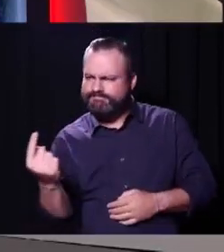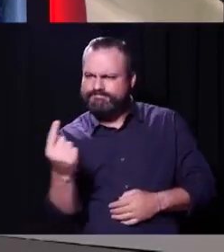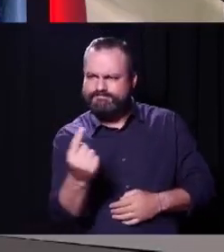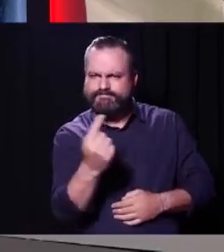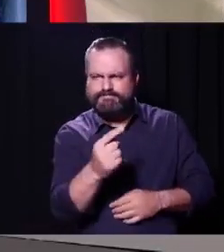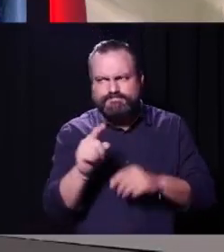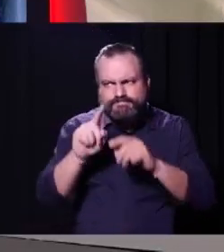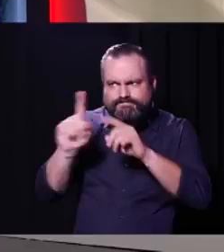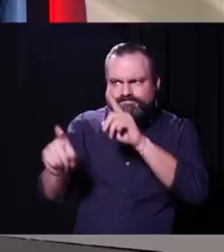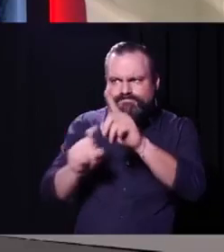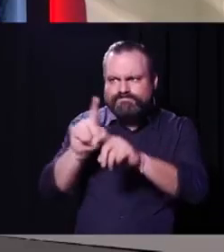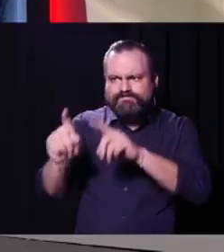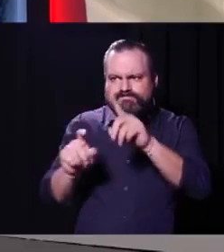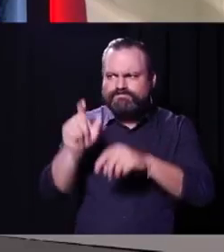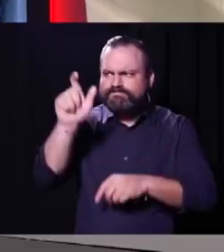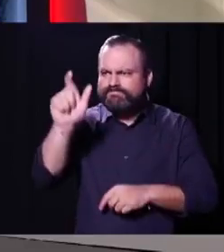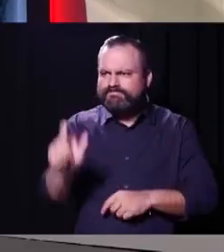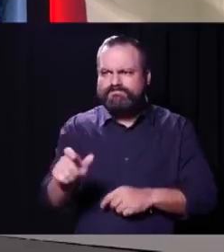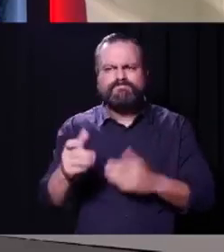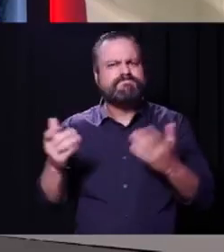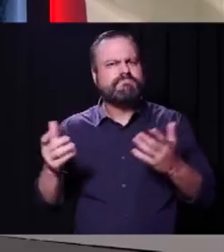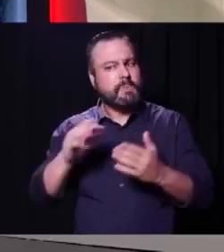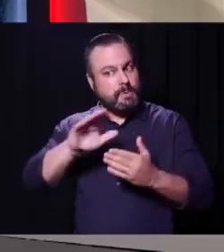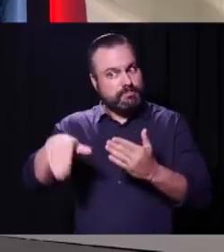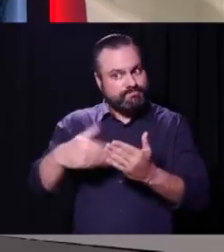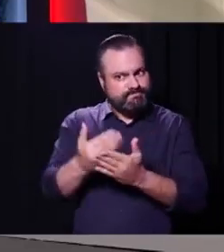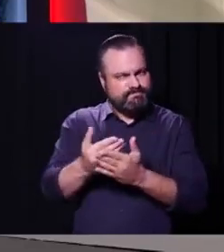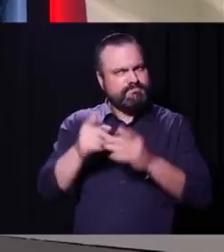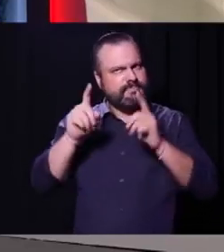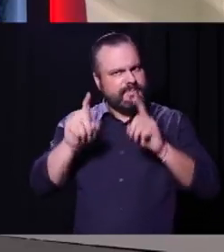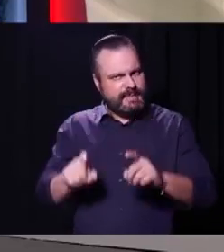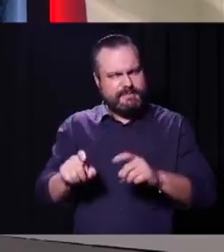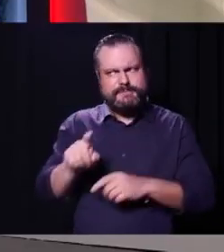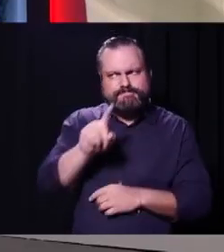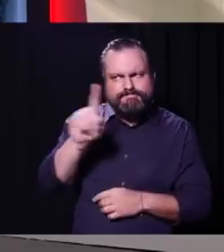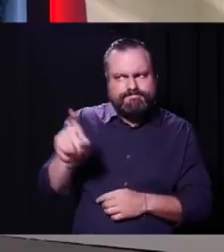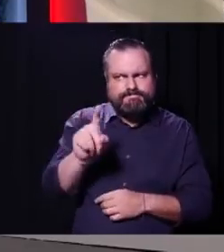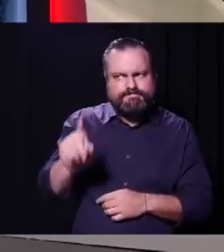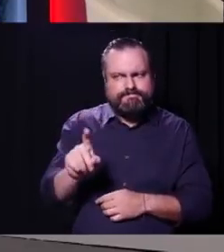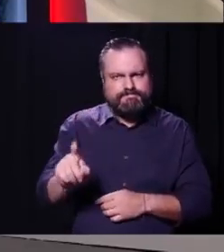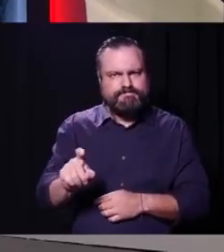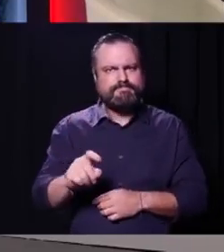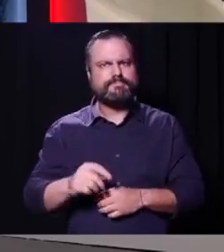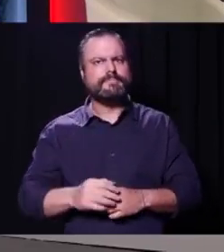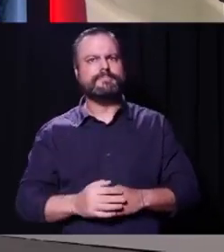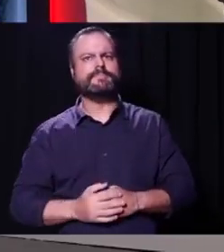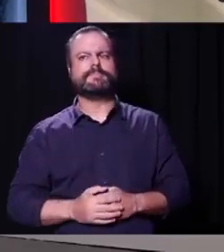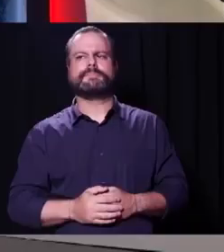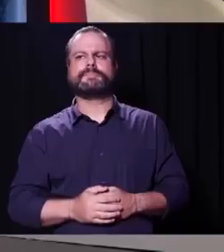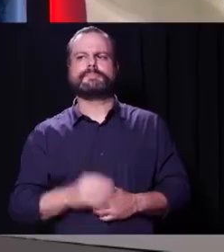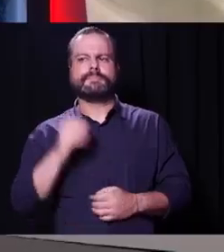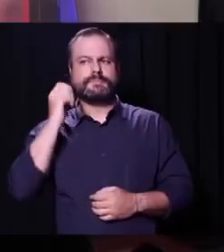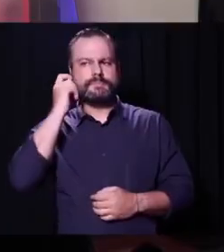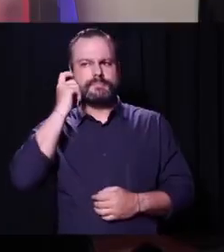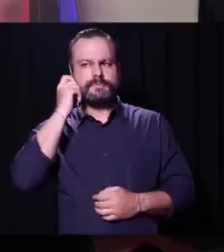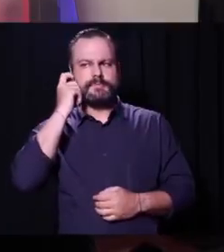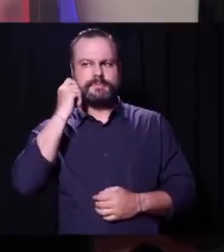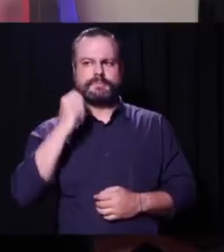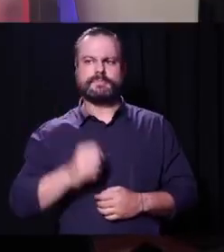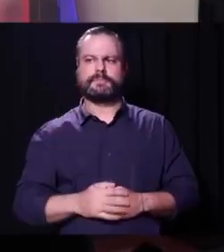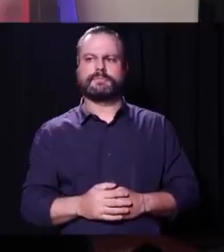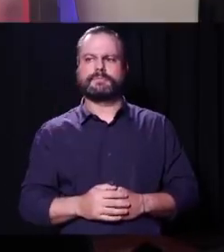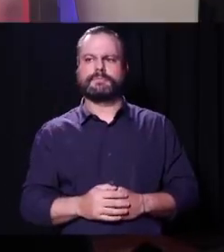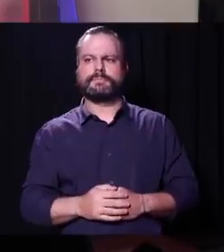Visión 2050 del partido y con relación a temas nacionales. Para contestar cada pregunta